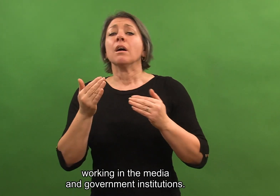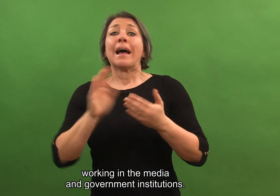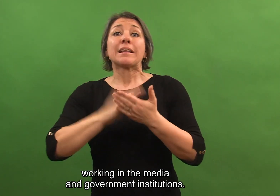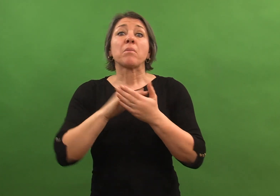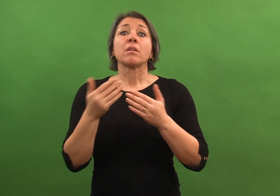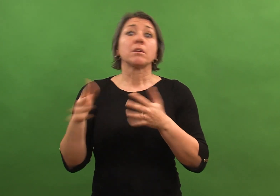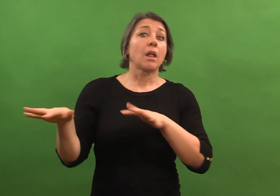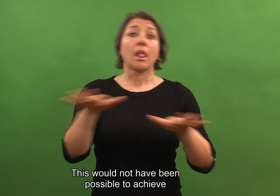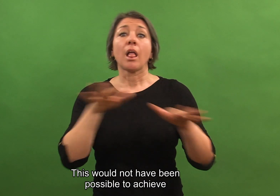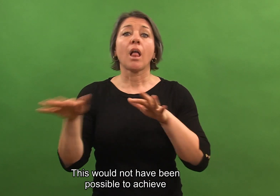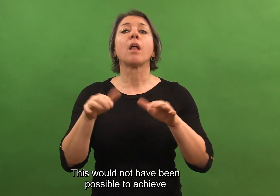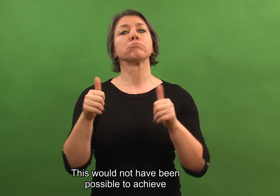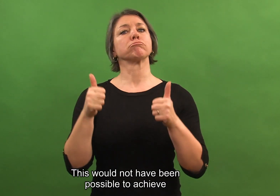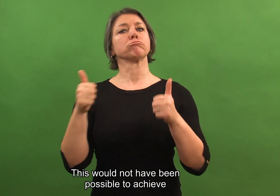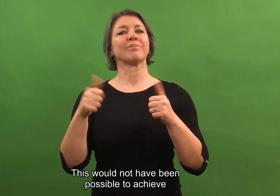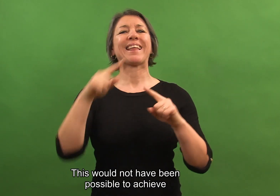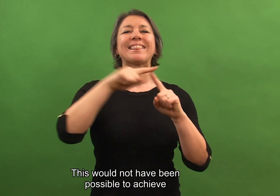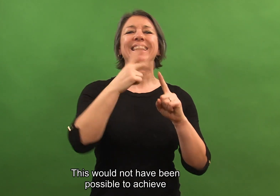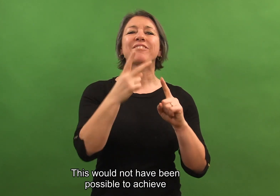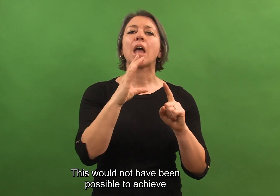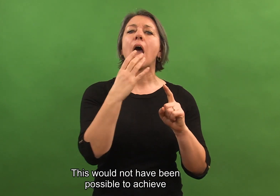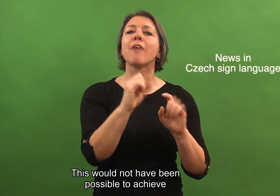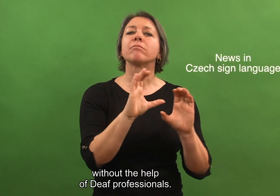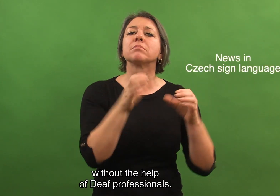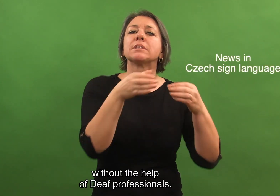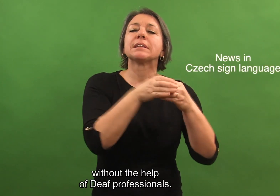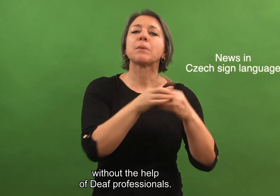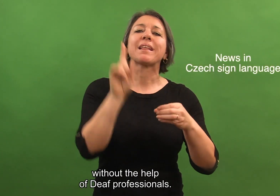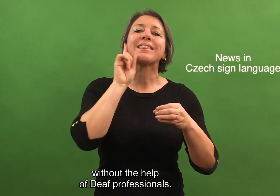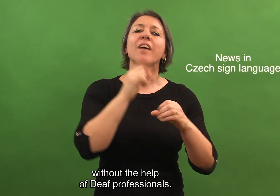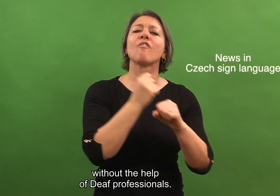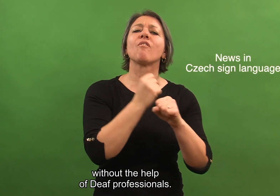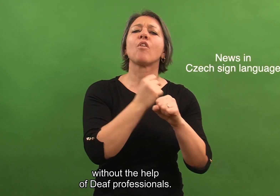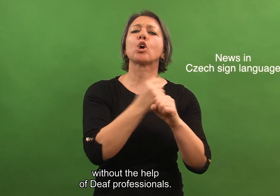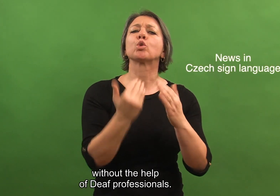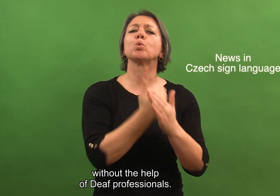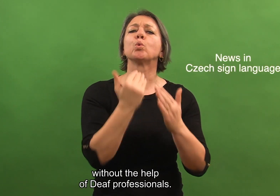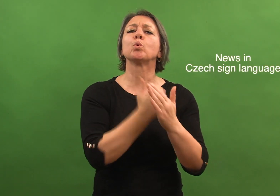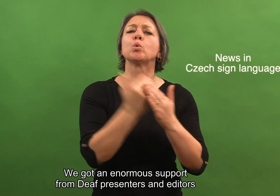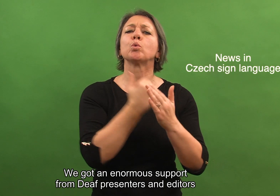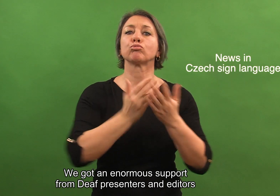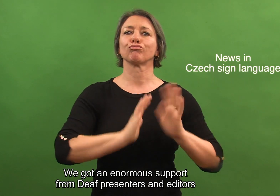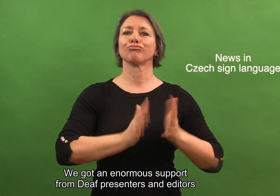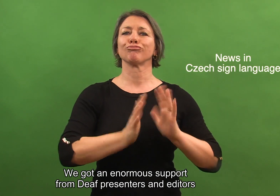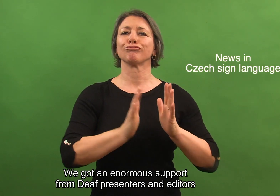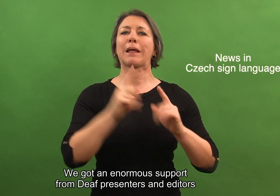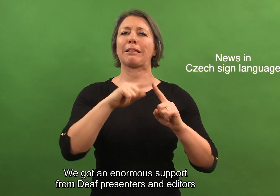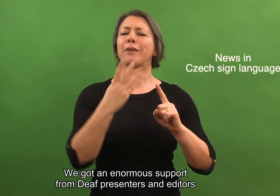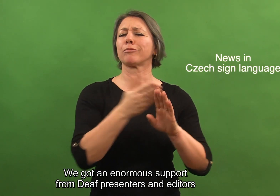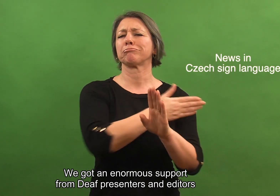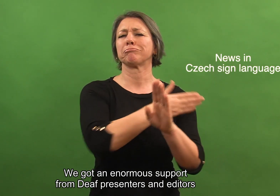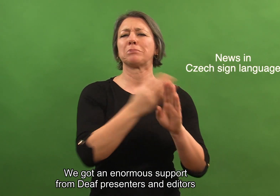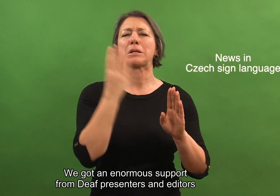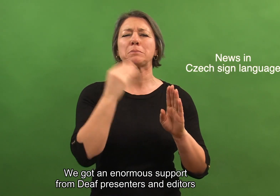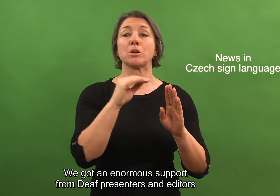repente, eh, se tuvo necesidad de contar con intérpretes que trabajen en los medios y en las instituciones gubernamentales y esto no se hubiera